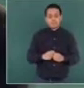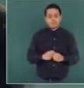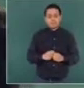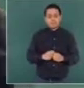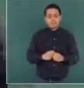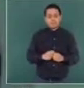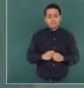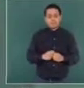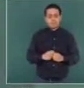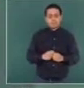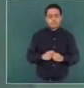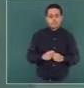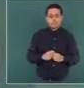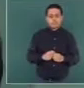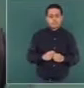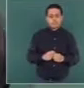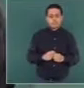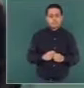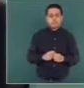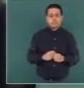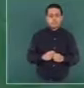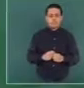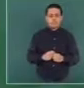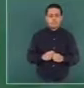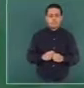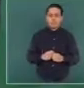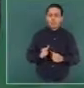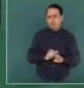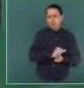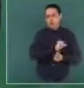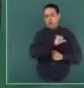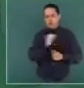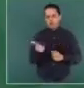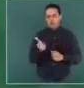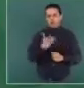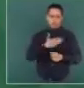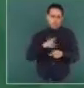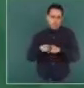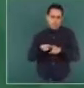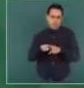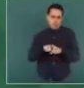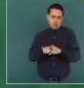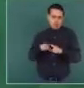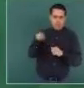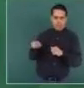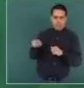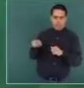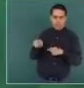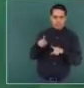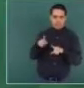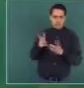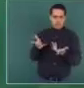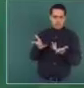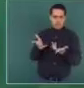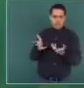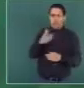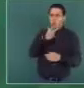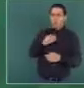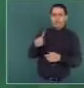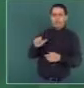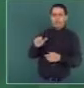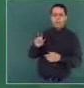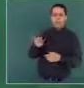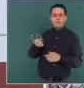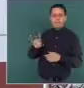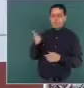en el otro caso, en el de mi hermano, don David León,